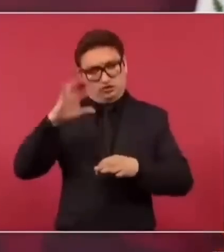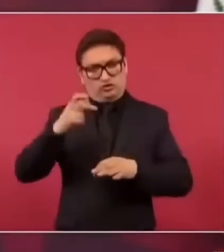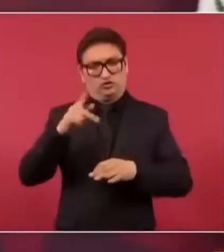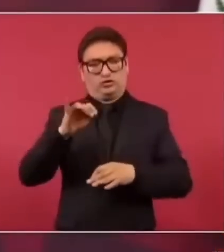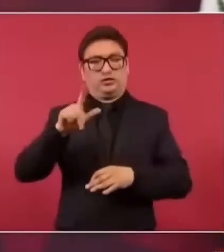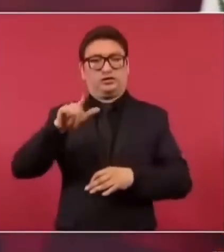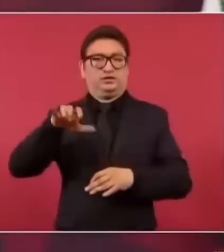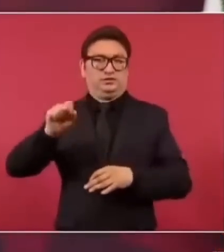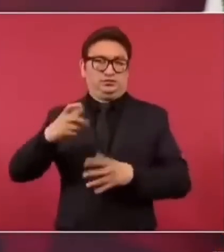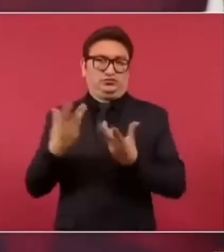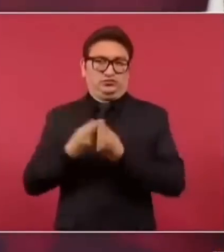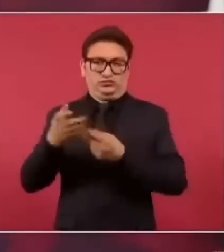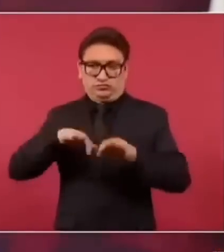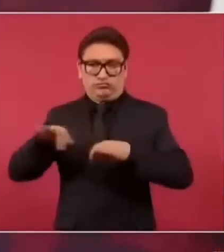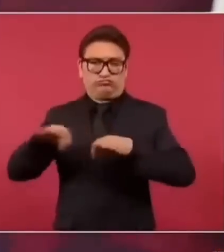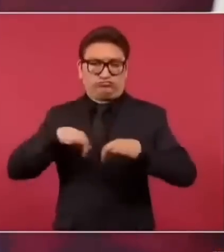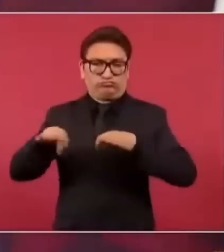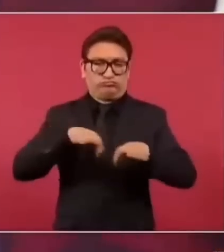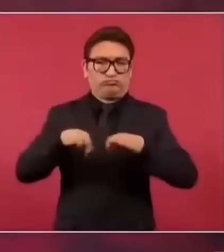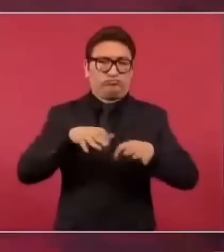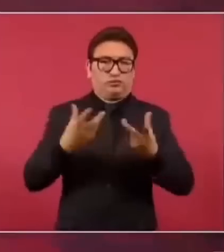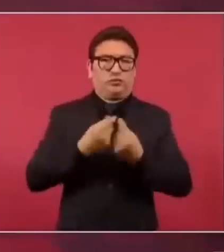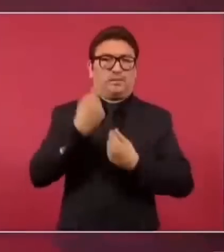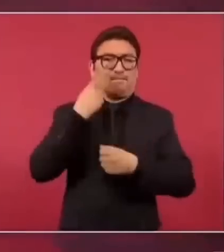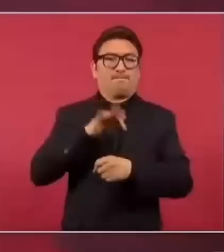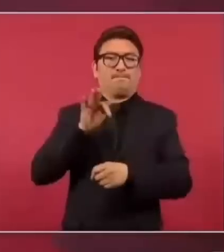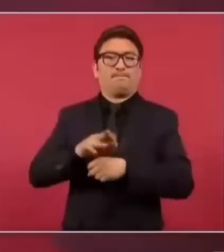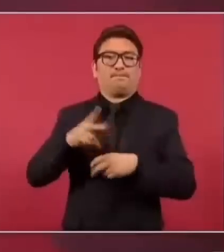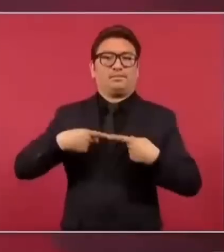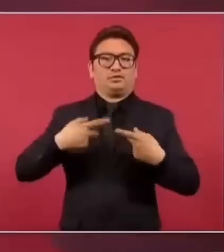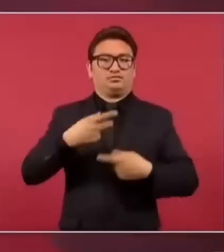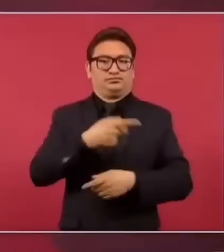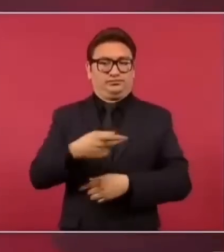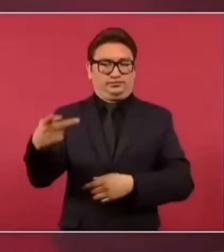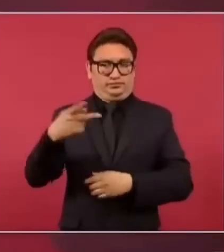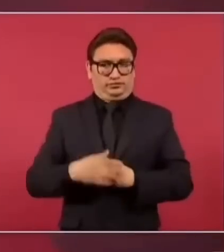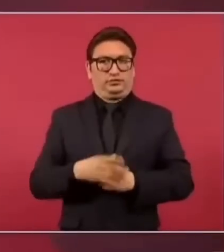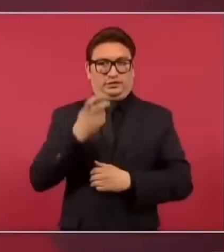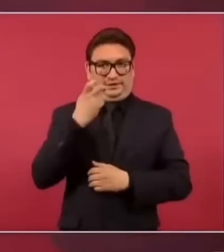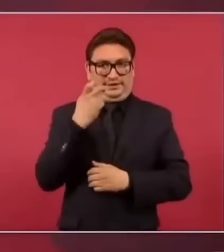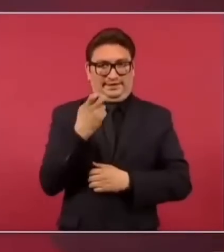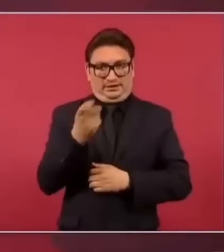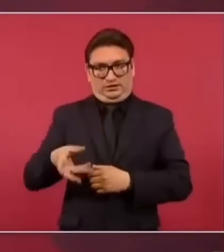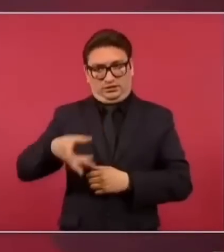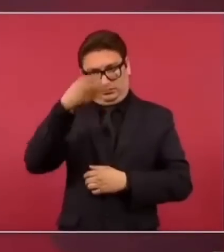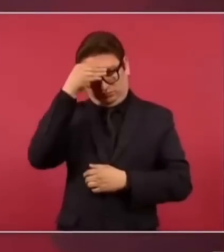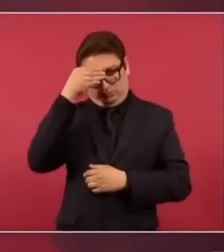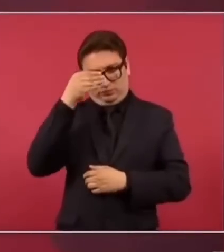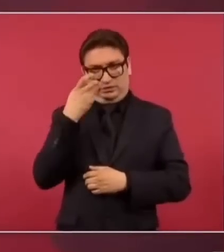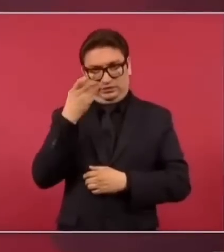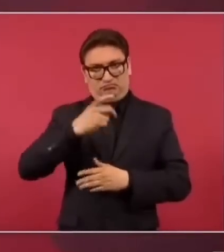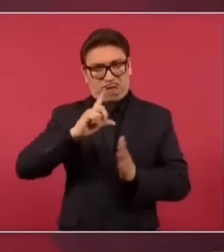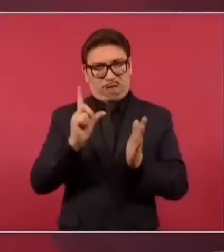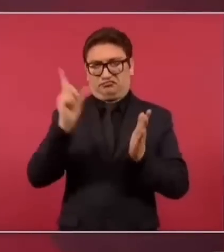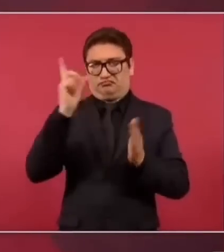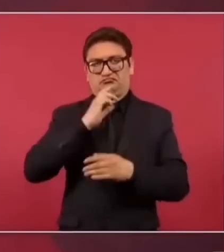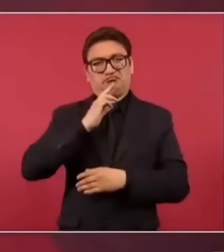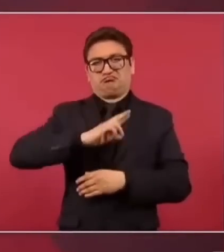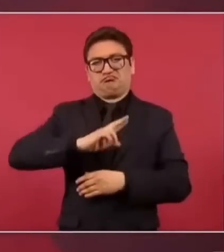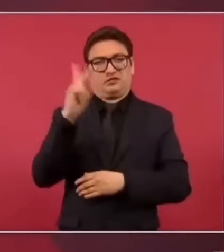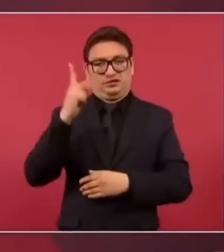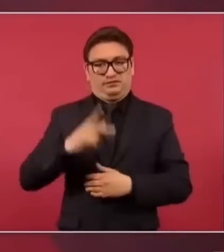aprendí a trabajar en favor de los pobres. Esa fue mi mejor universidad.